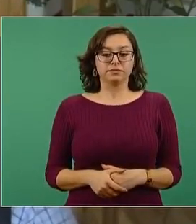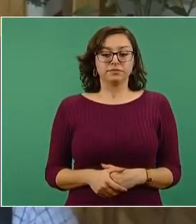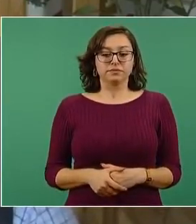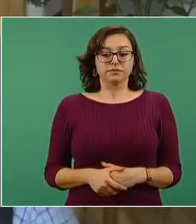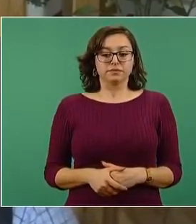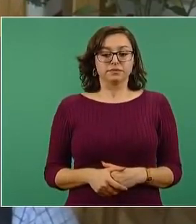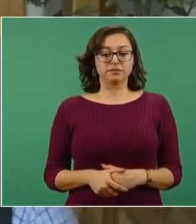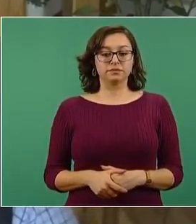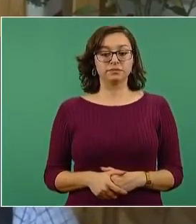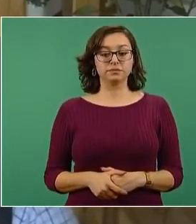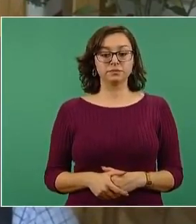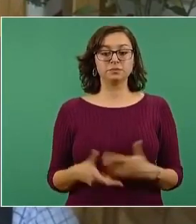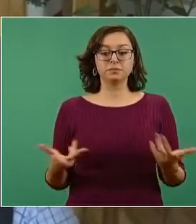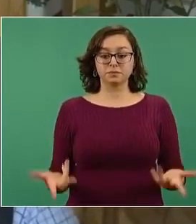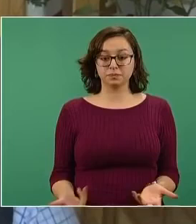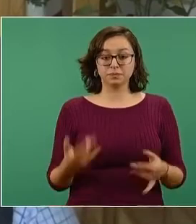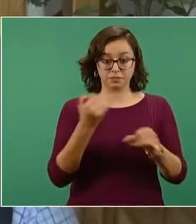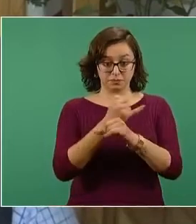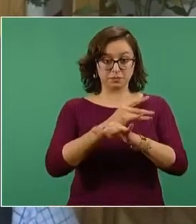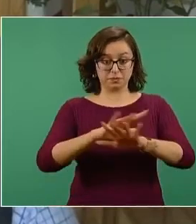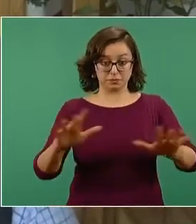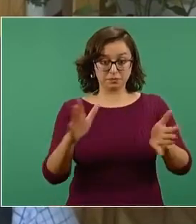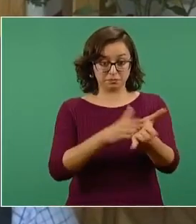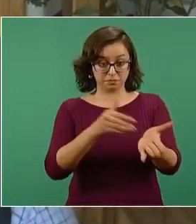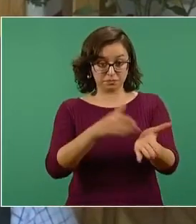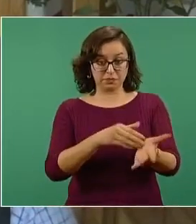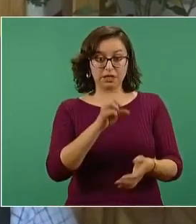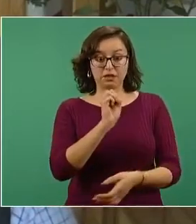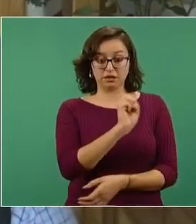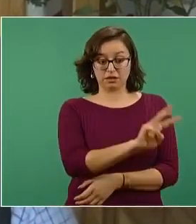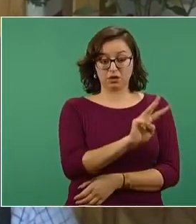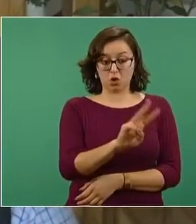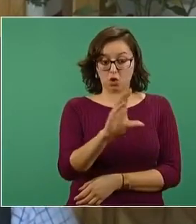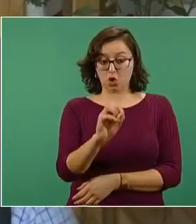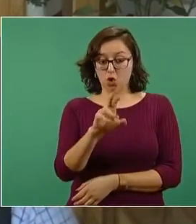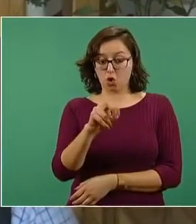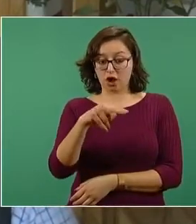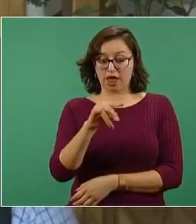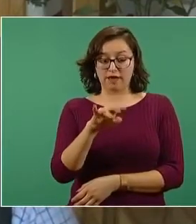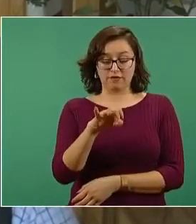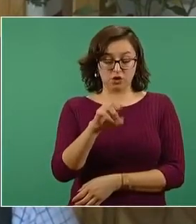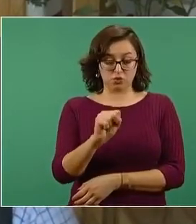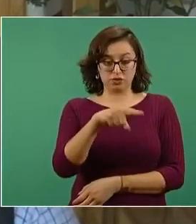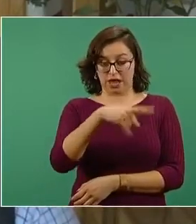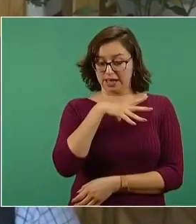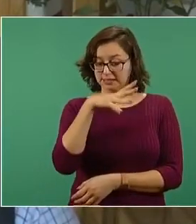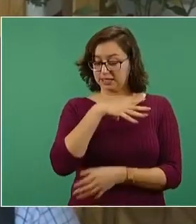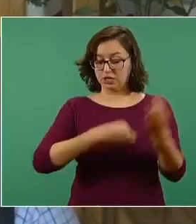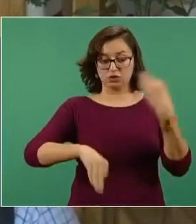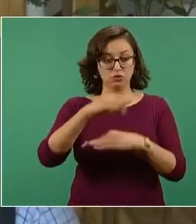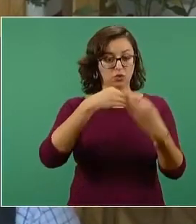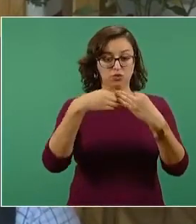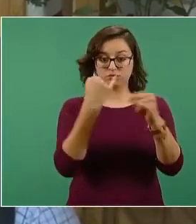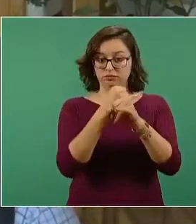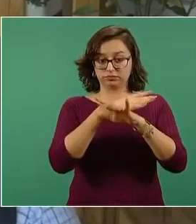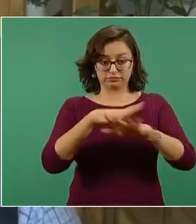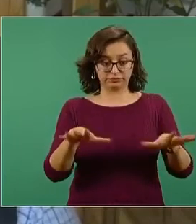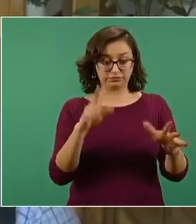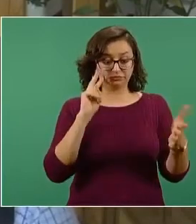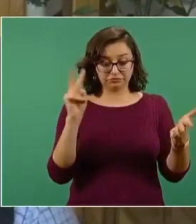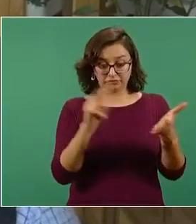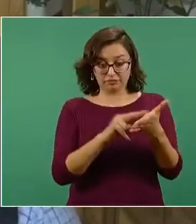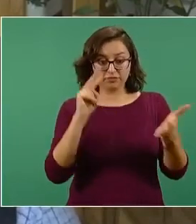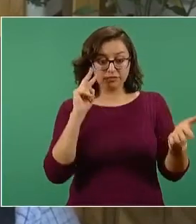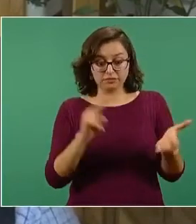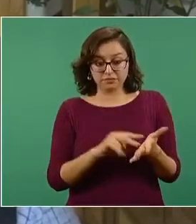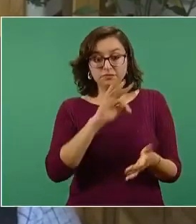documentos específicos ustedes los pueden consultar en la página de coronavirus.gov.mx. Cuando ustedes ingresan, el primer